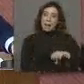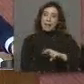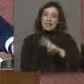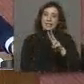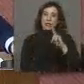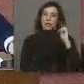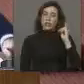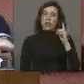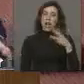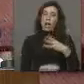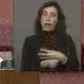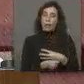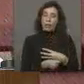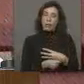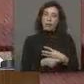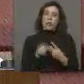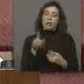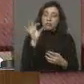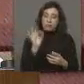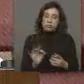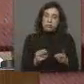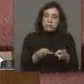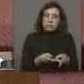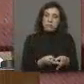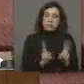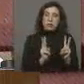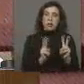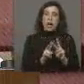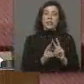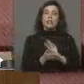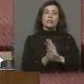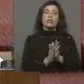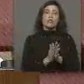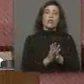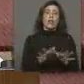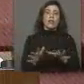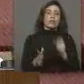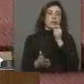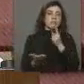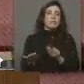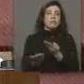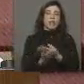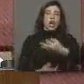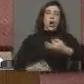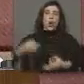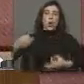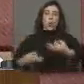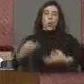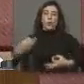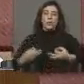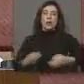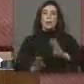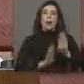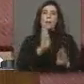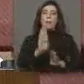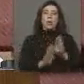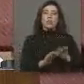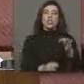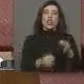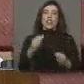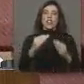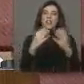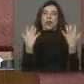Nacional del Adulto Mayor el legitimado activo para ejercer las correspondientes acciones judiciales de protección ante tribunales